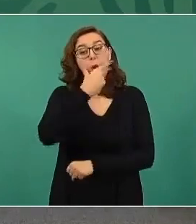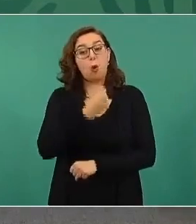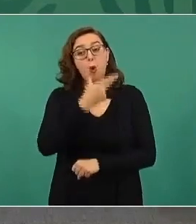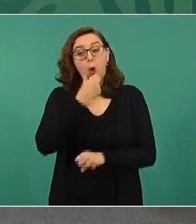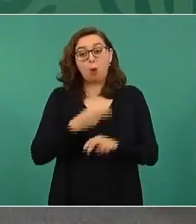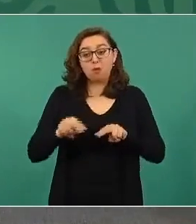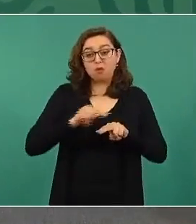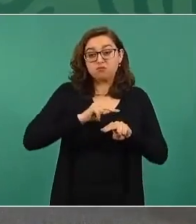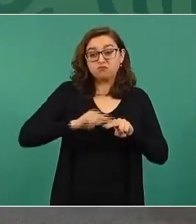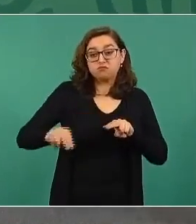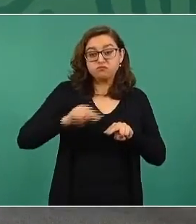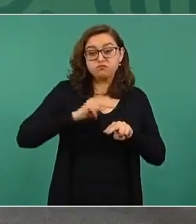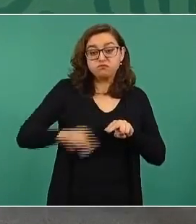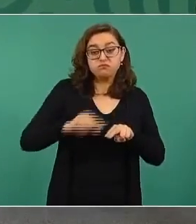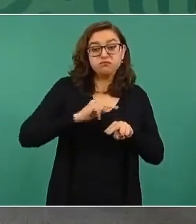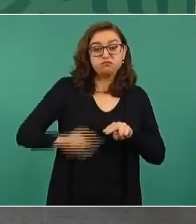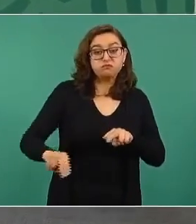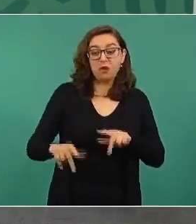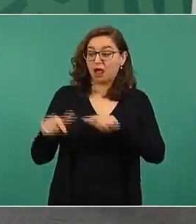no habrían nacido